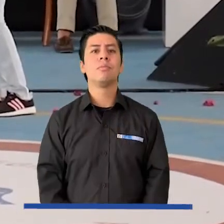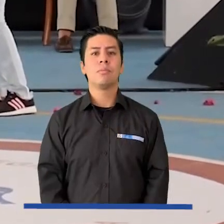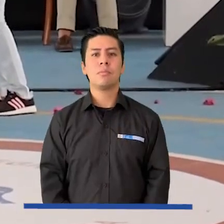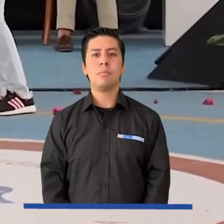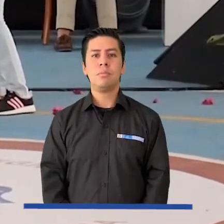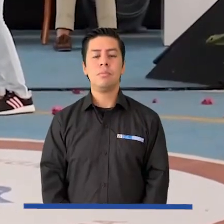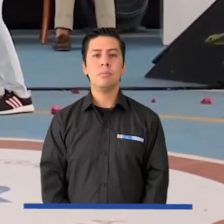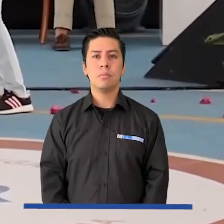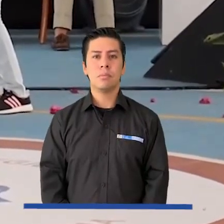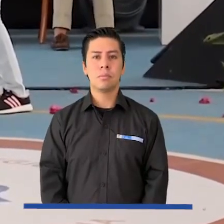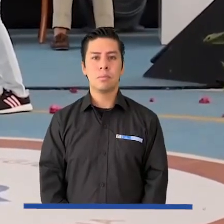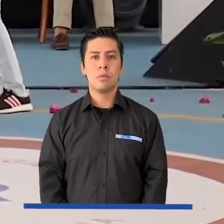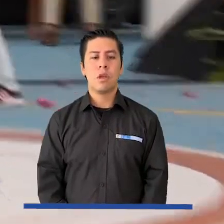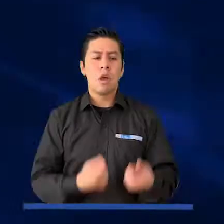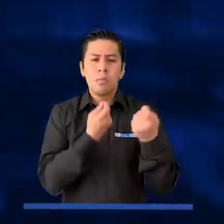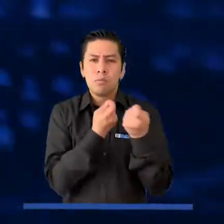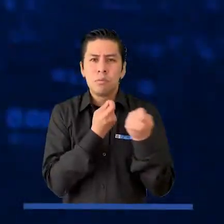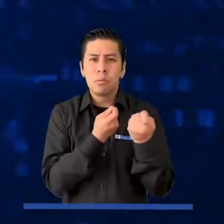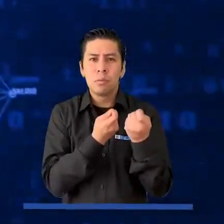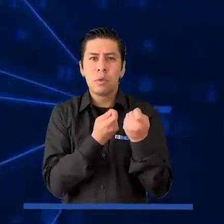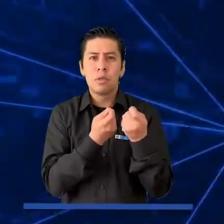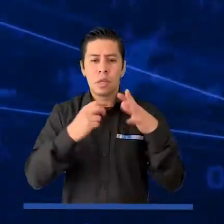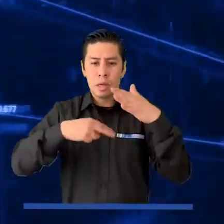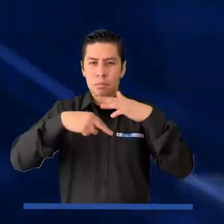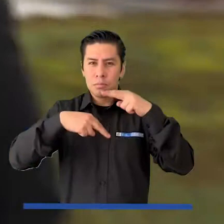para consolidar sus temas de generación de ingresos.